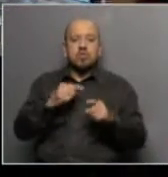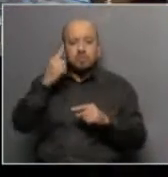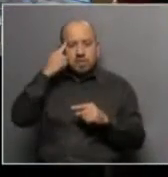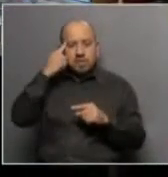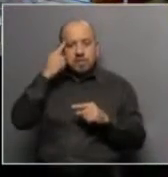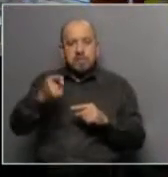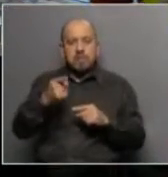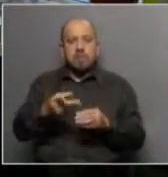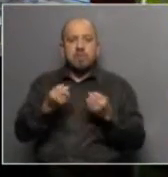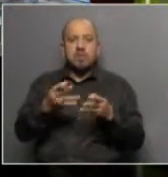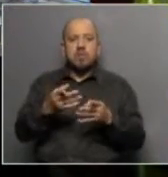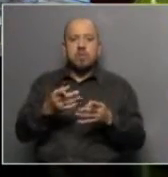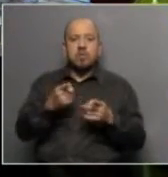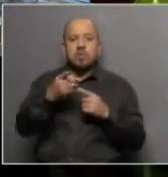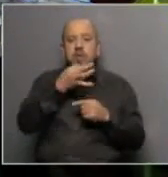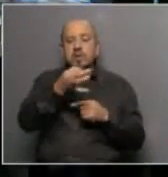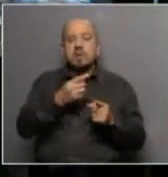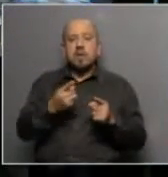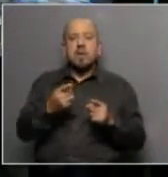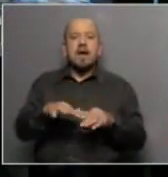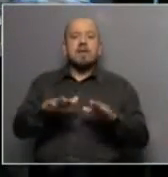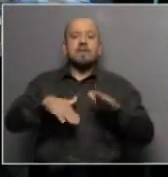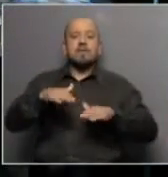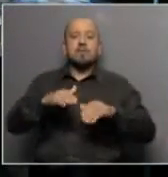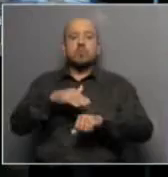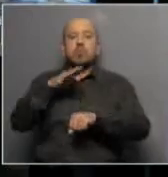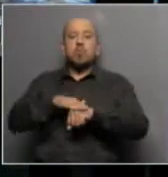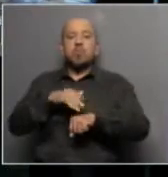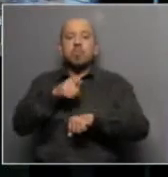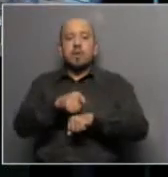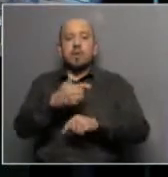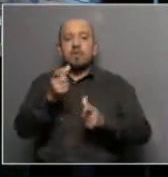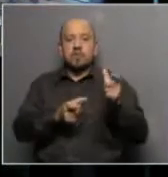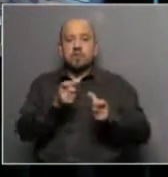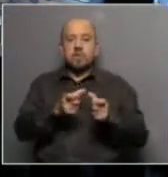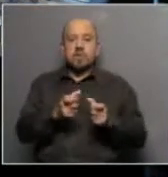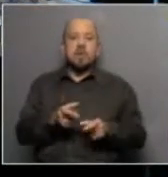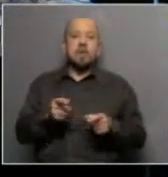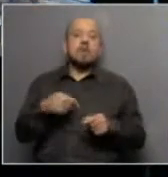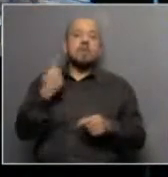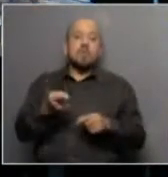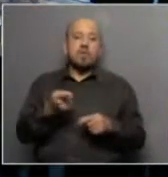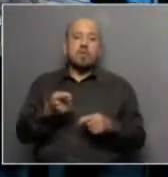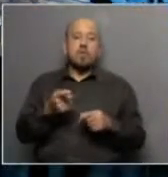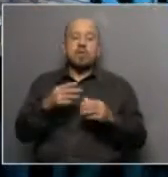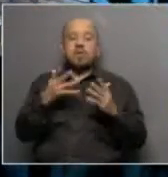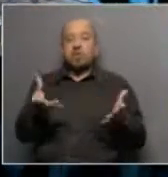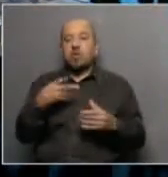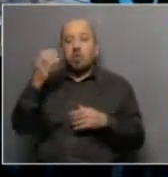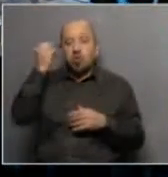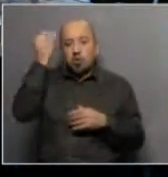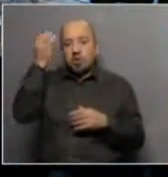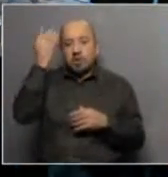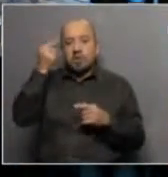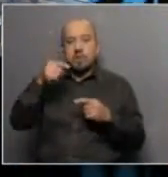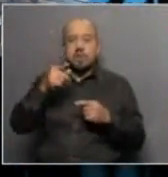Y somos los primeros, como tú bien decías, muchas veces en culpabilizar a la gente. Y después todavía, bueno, grandes congresos de urbanistas, porque